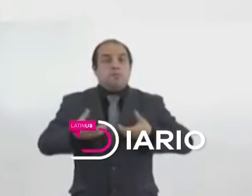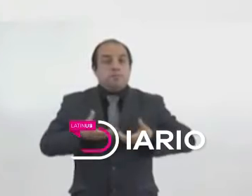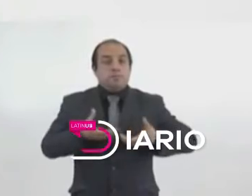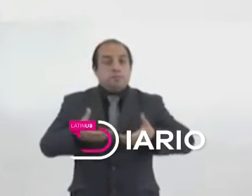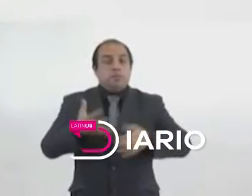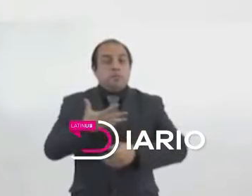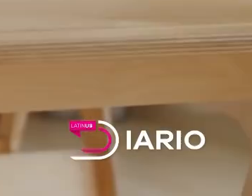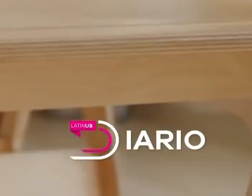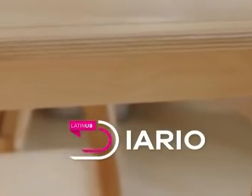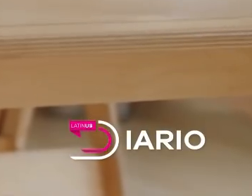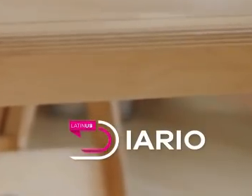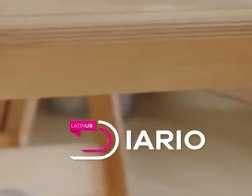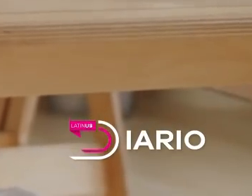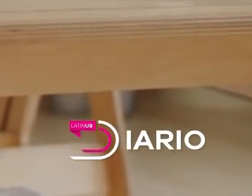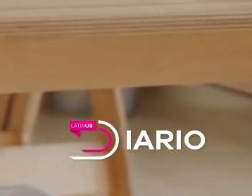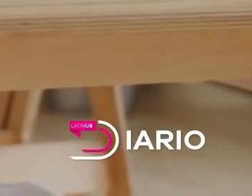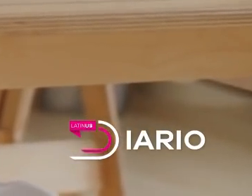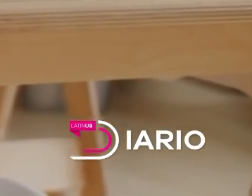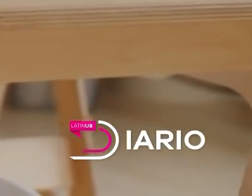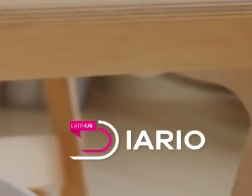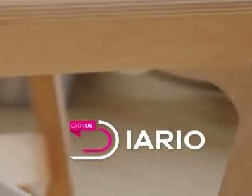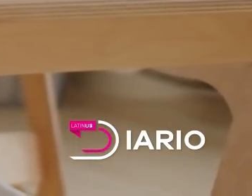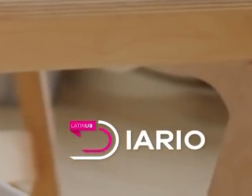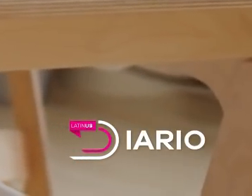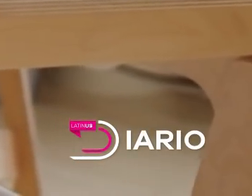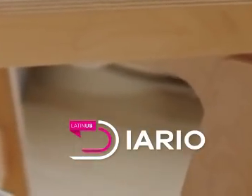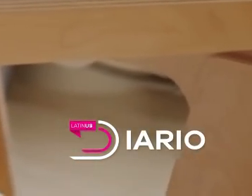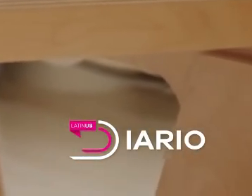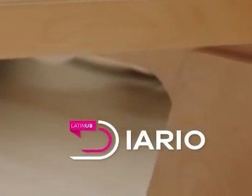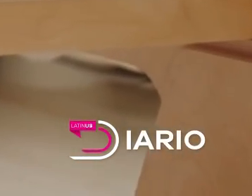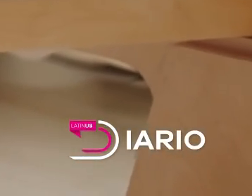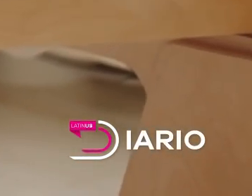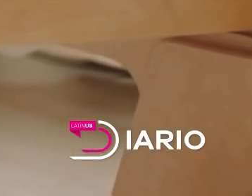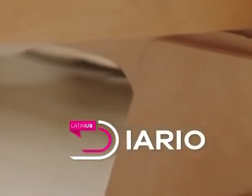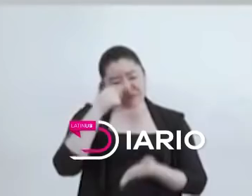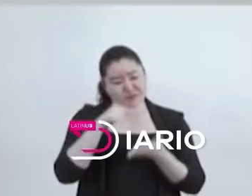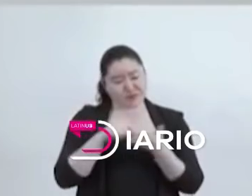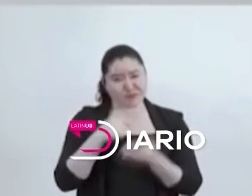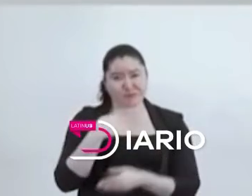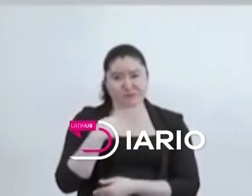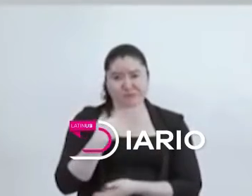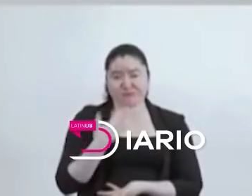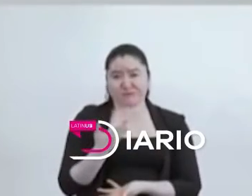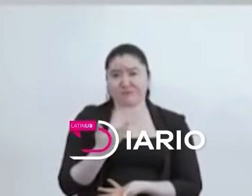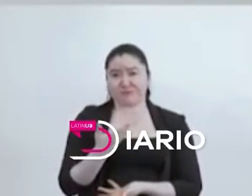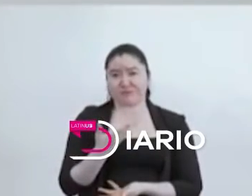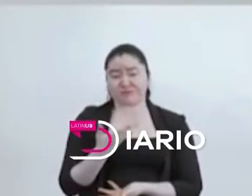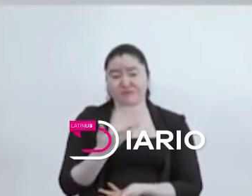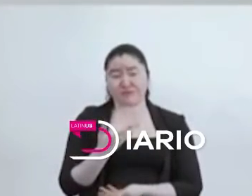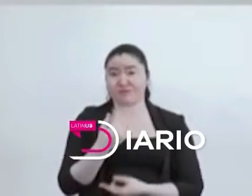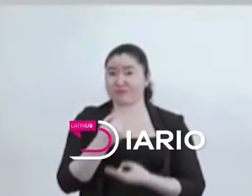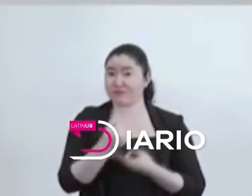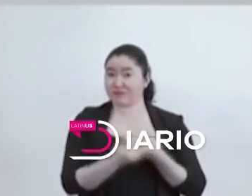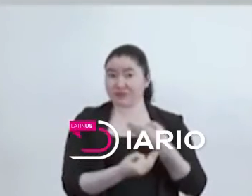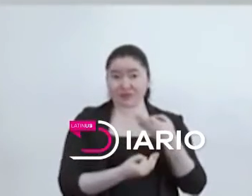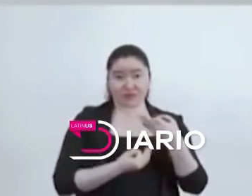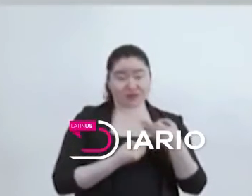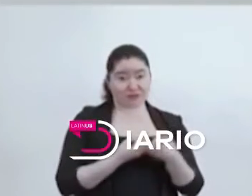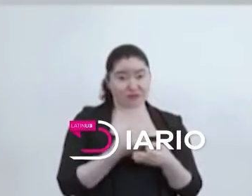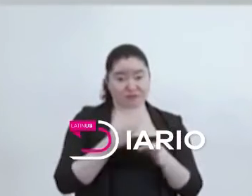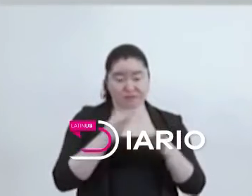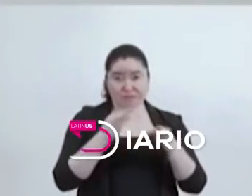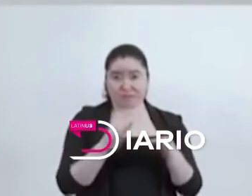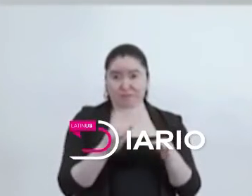condiciones necesarias para retomar la asistencia presencial de alumnos en agosto hay todas las condiciones dadas para que en agosto